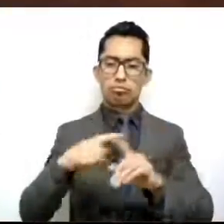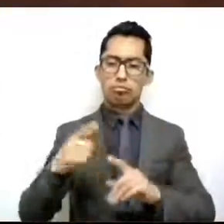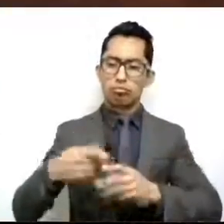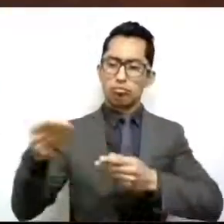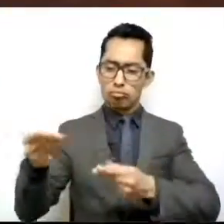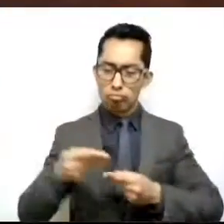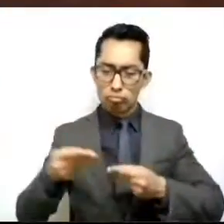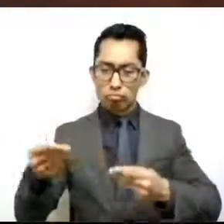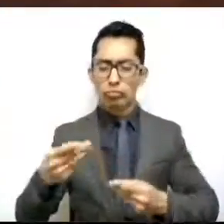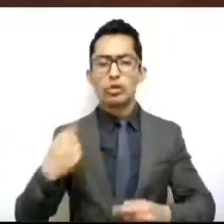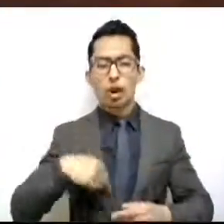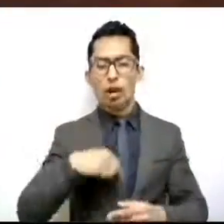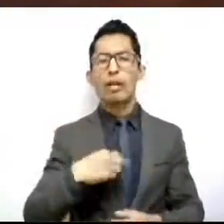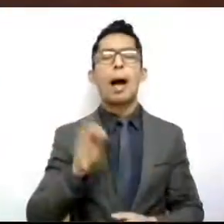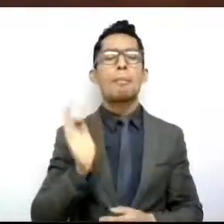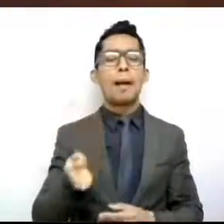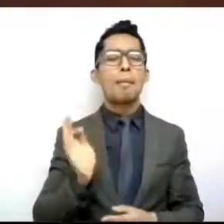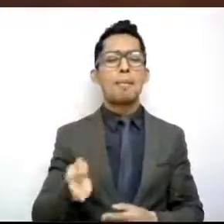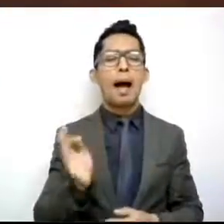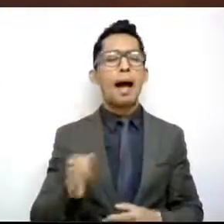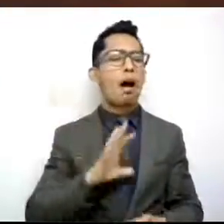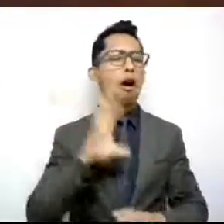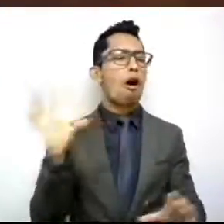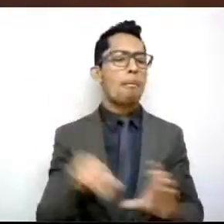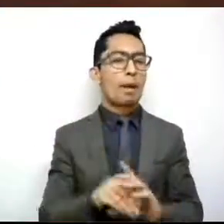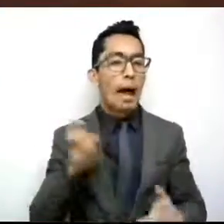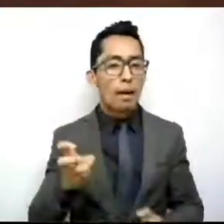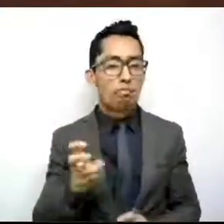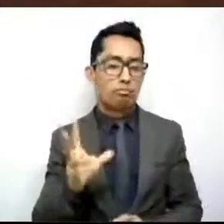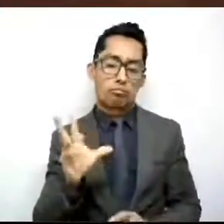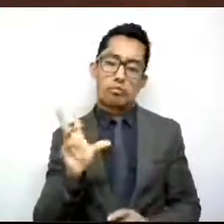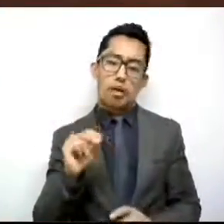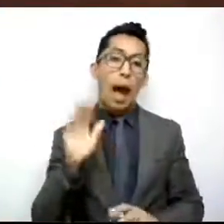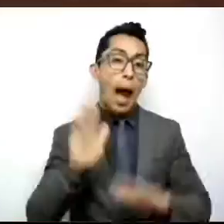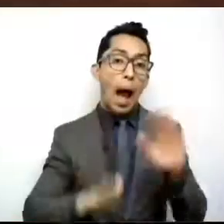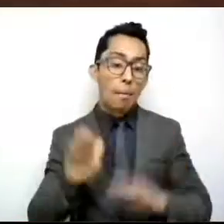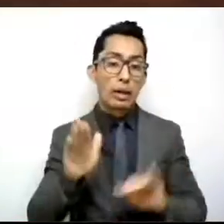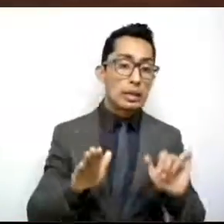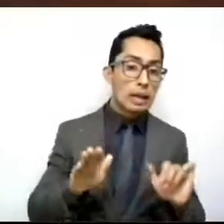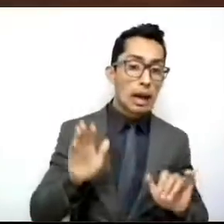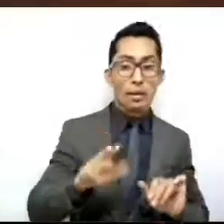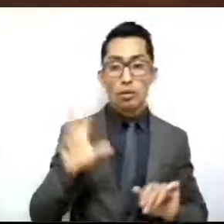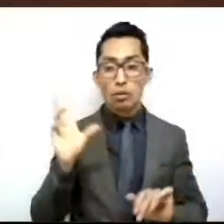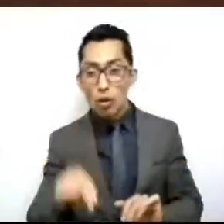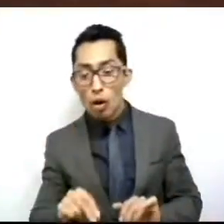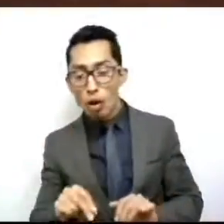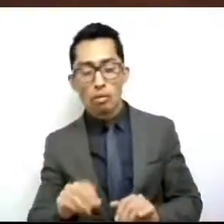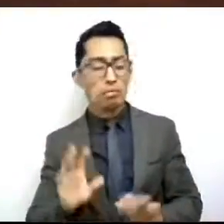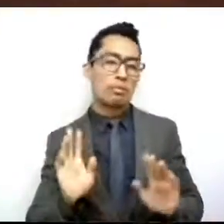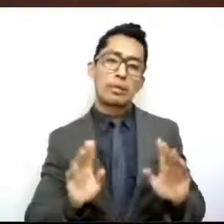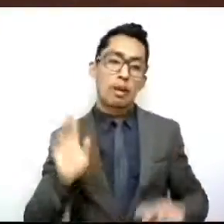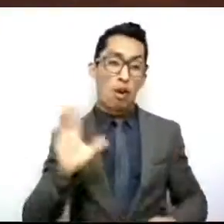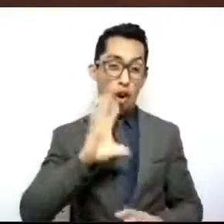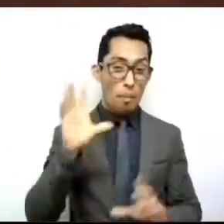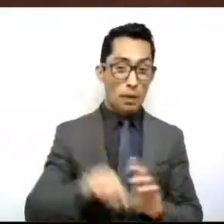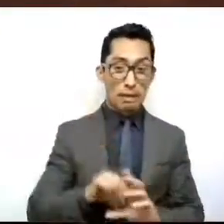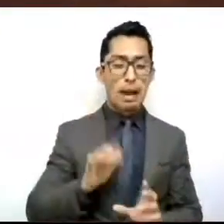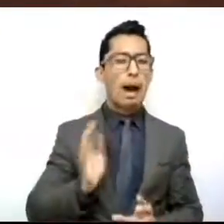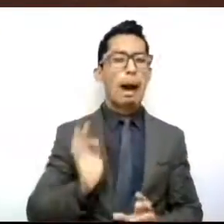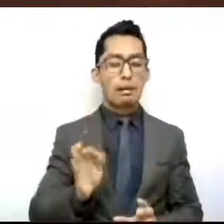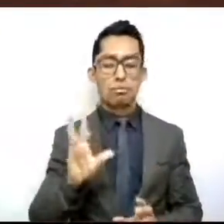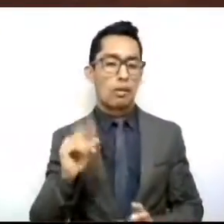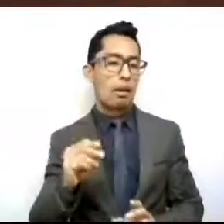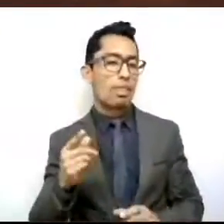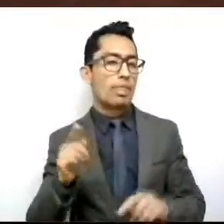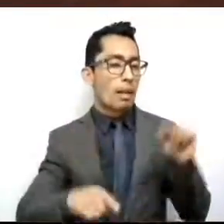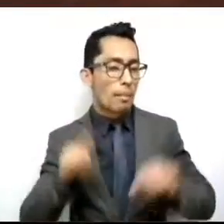a favor todo, eso no puede ser. Habrá casos en los que sí, habrá casos en los que no, pero ¿por qué no